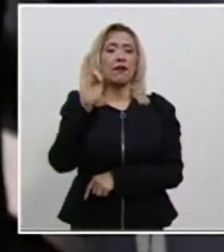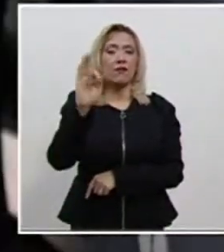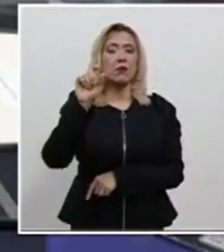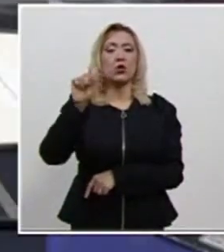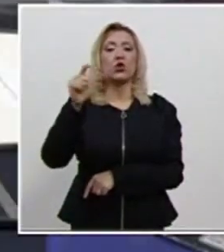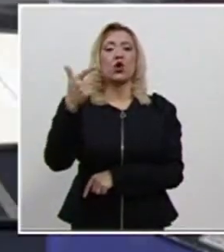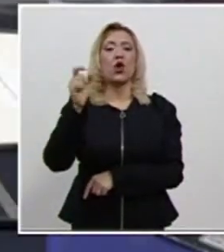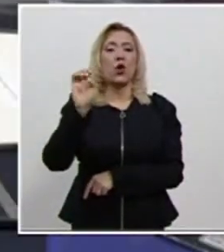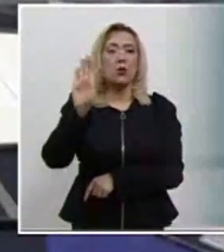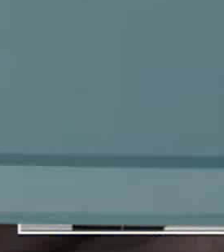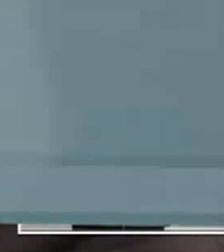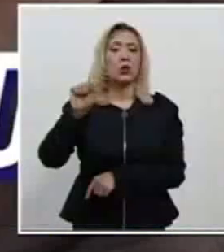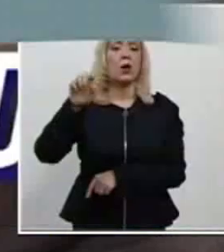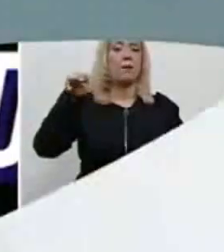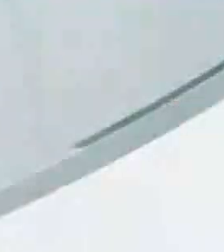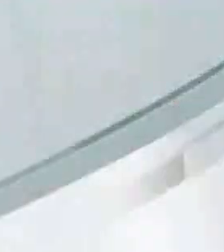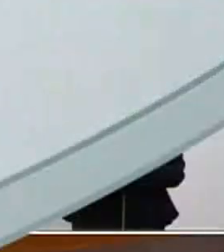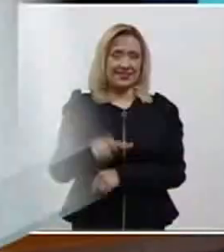ifdp-defensatel.cjf.gov.mx.